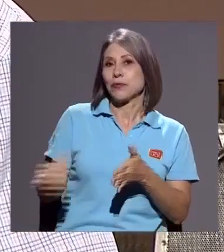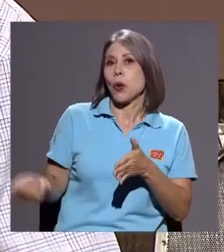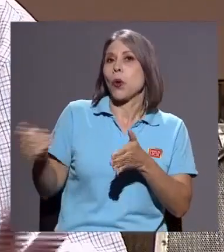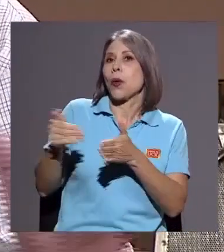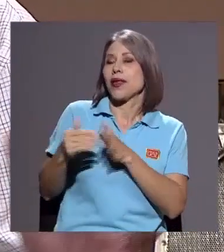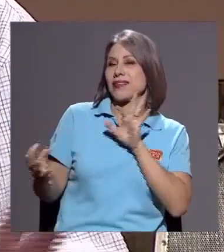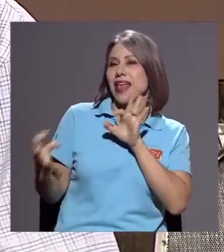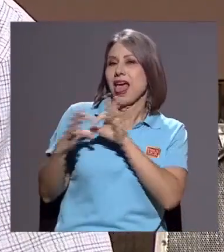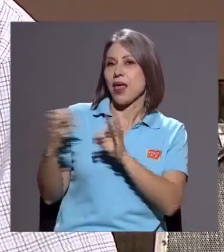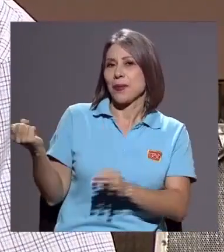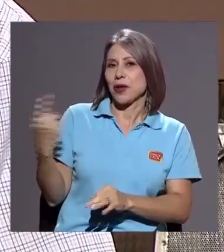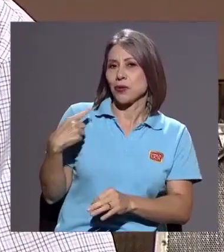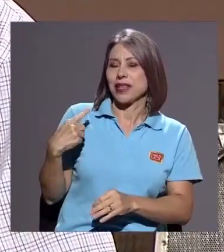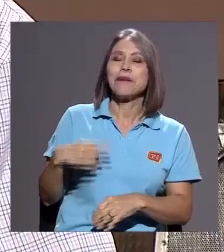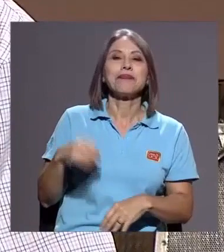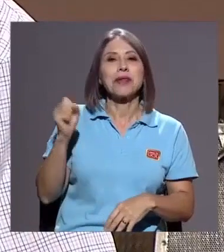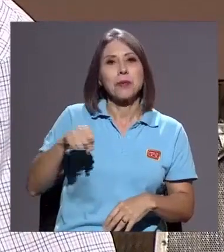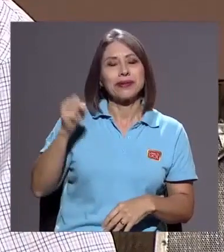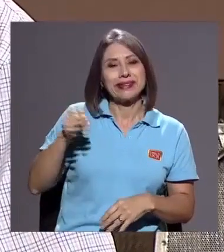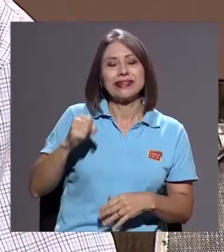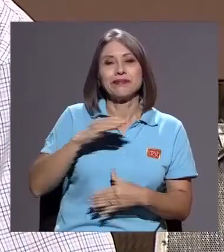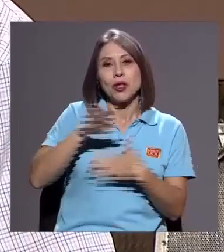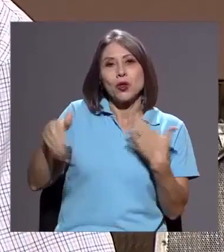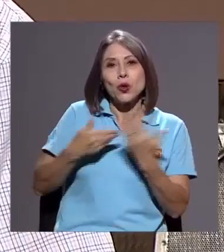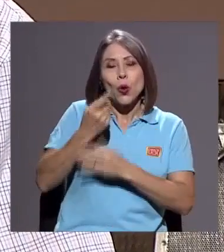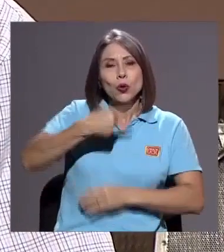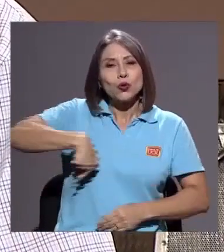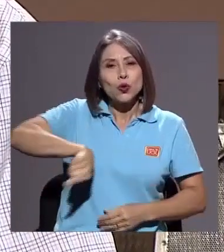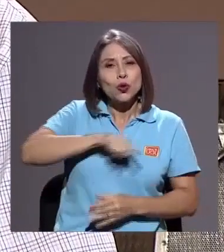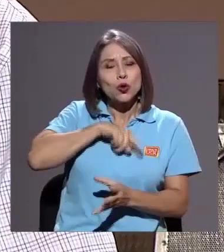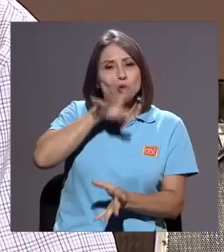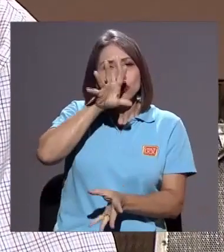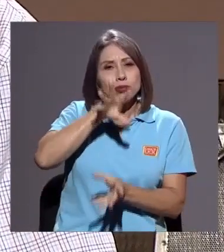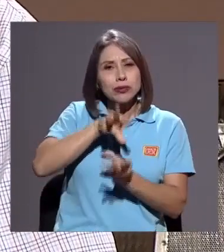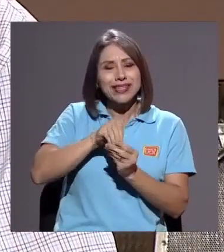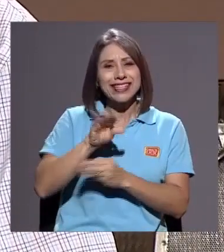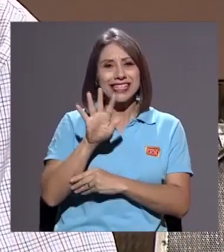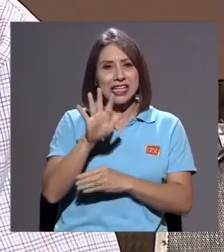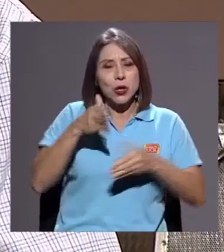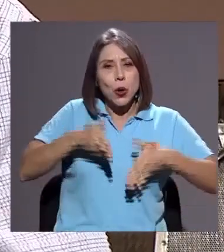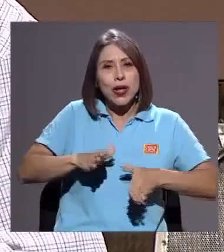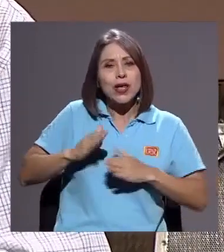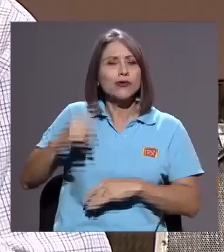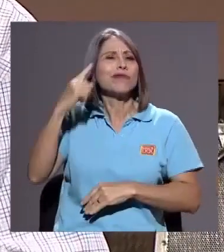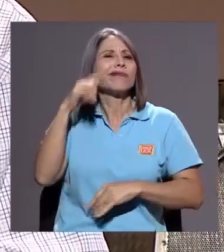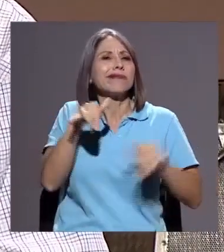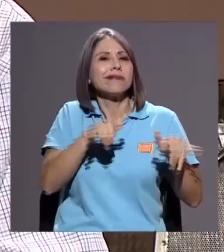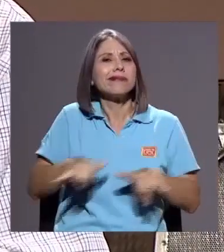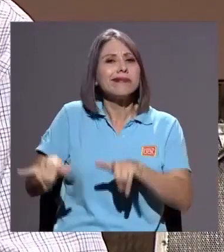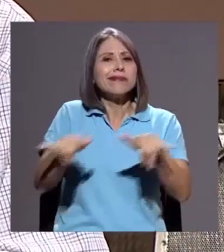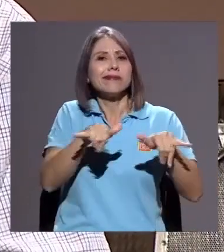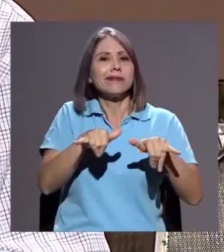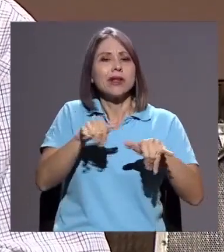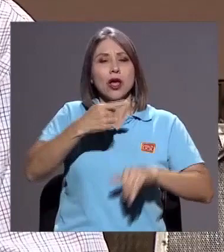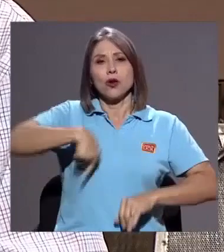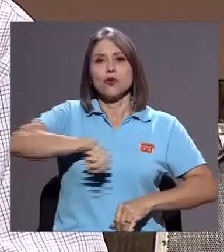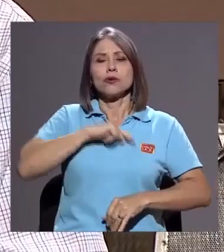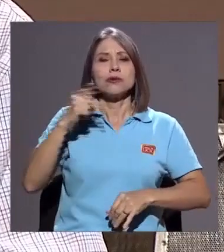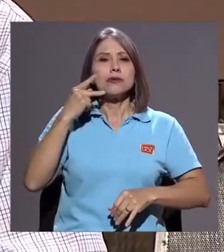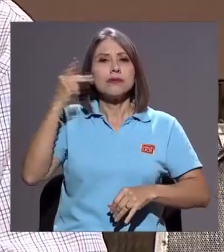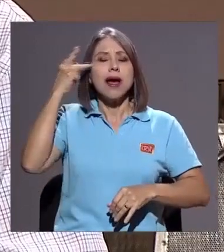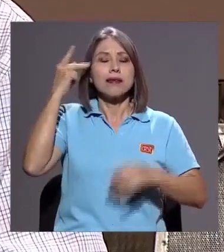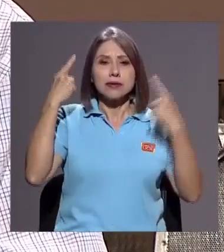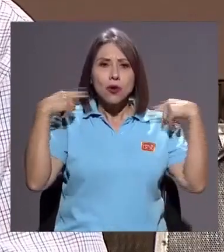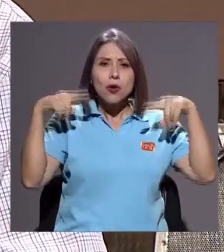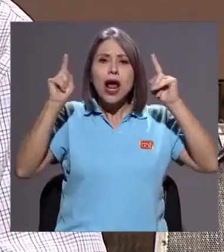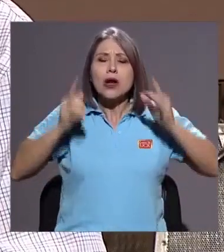realidad creo que es algo compartido por todos nosotros cinco, que el ambiente que nuestros padres lograron cultivar